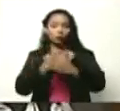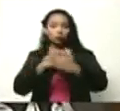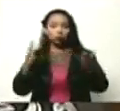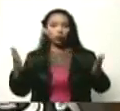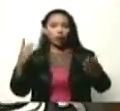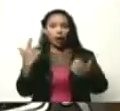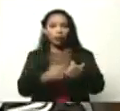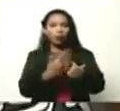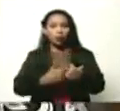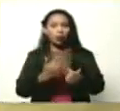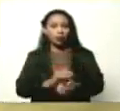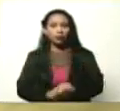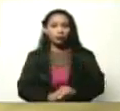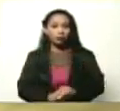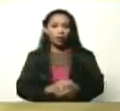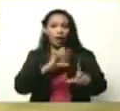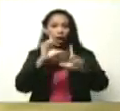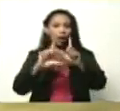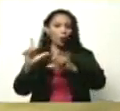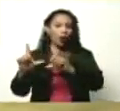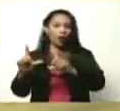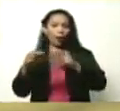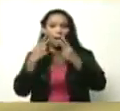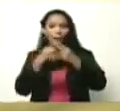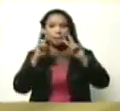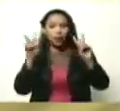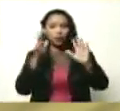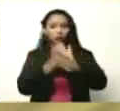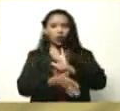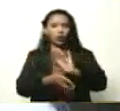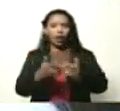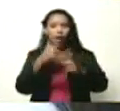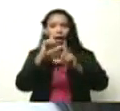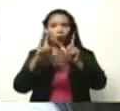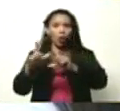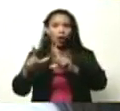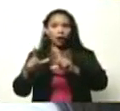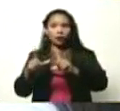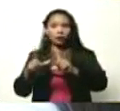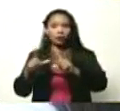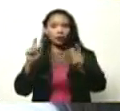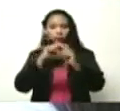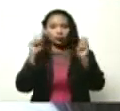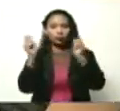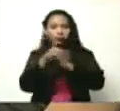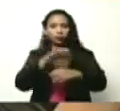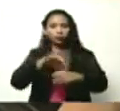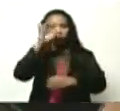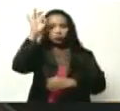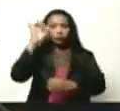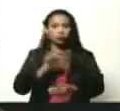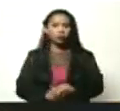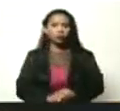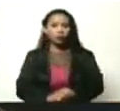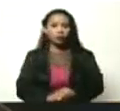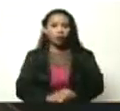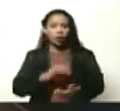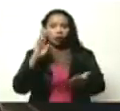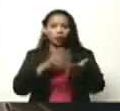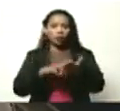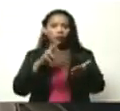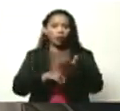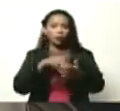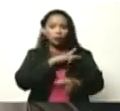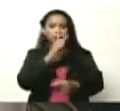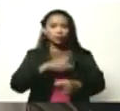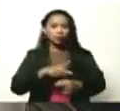de la hermandad, el lenguaje de la paz, el lenguaje de la transformación espiritual. Y en realidad la